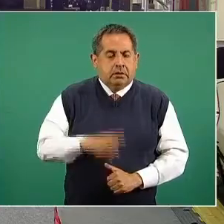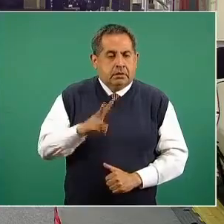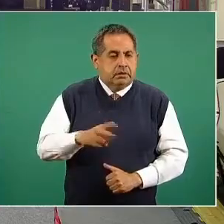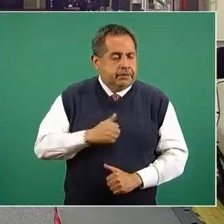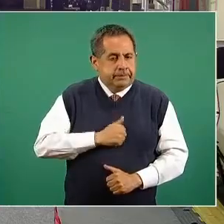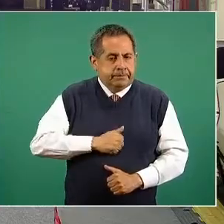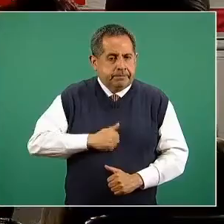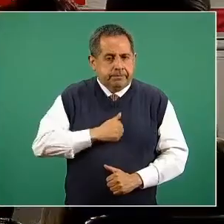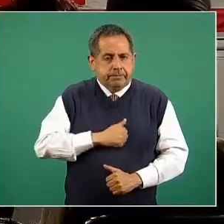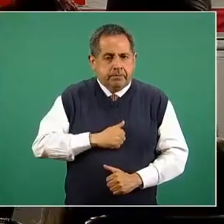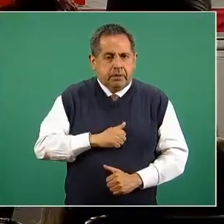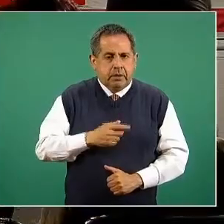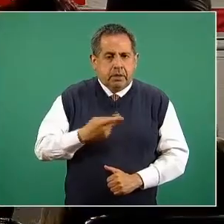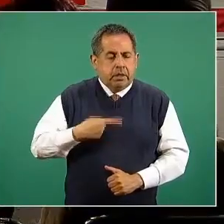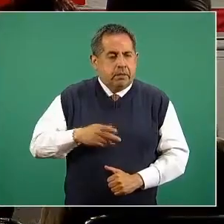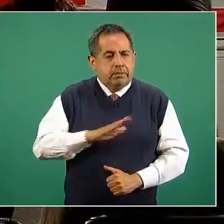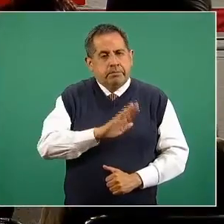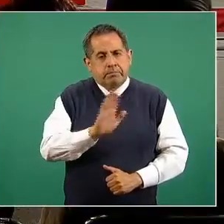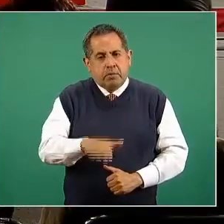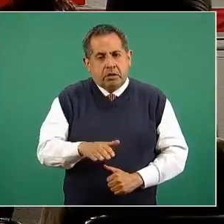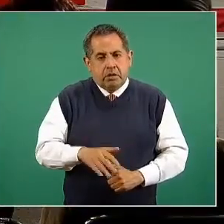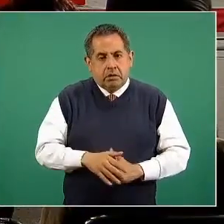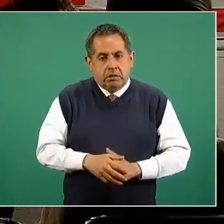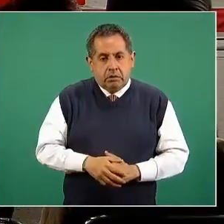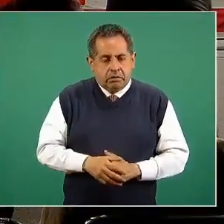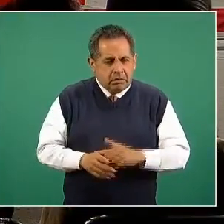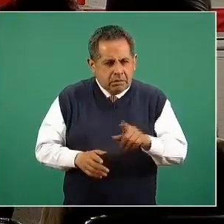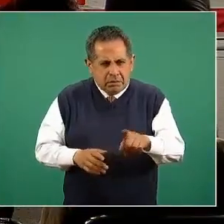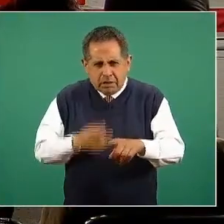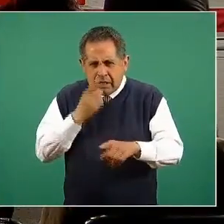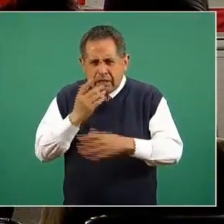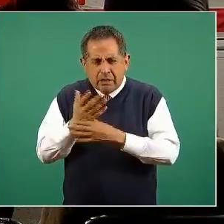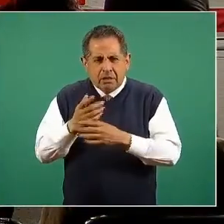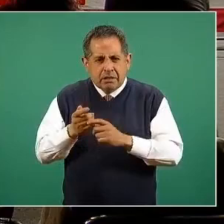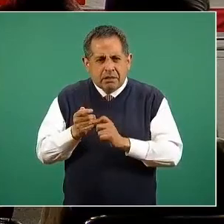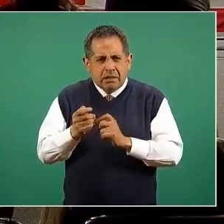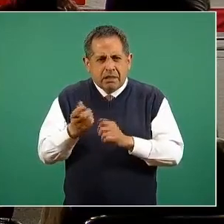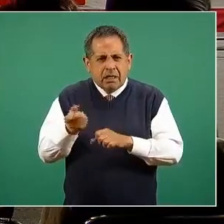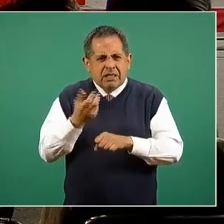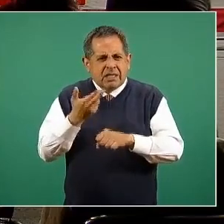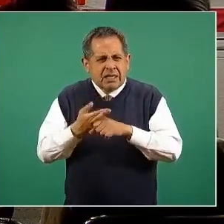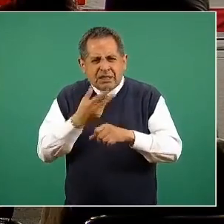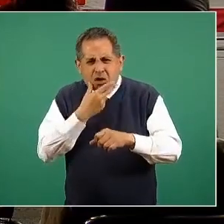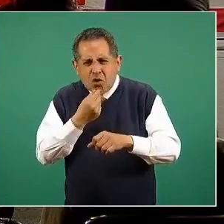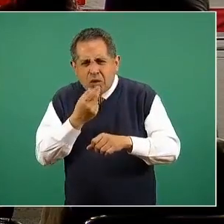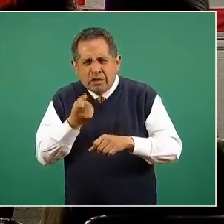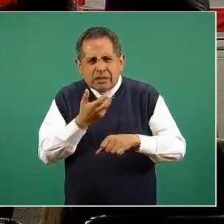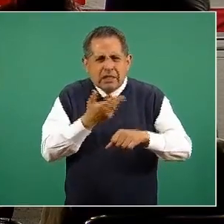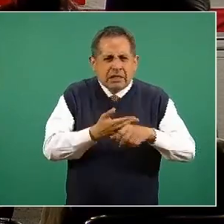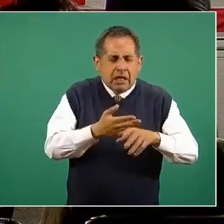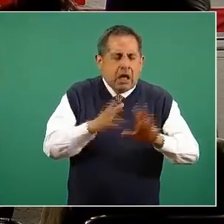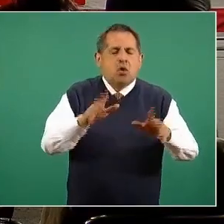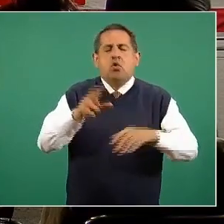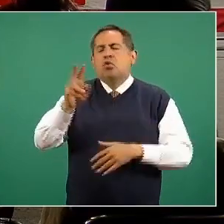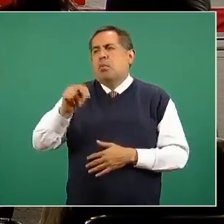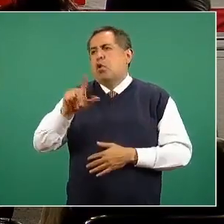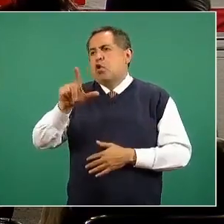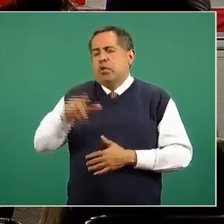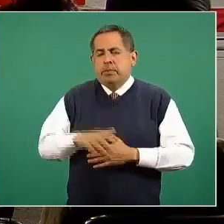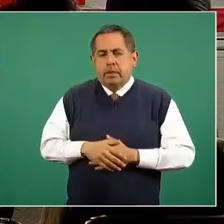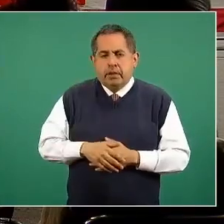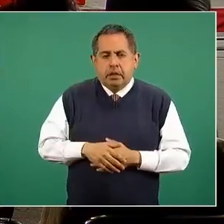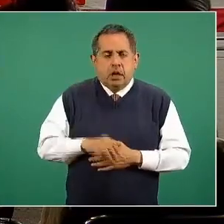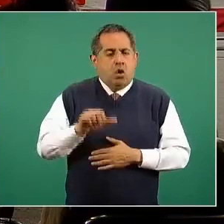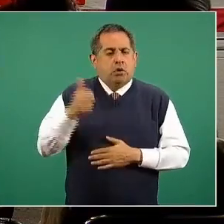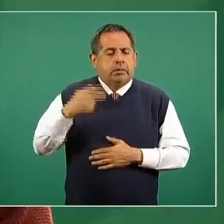de este ciudadano. Pero dice secretario, porque en Tamaulipas es una secretaria. Nuevo León, es otra